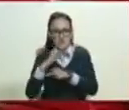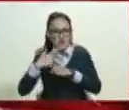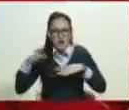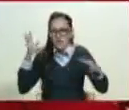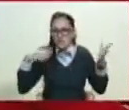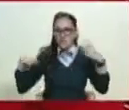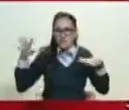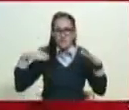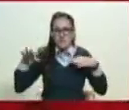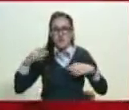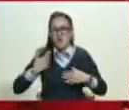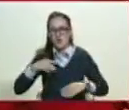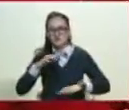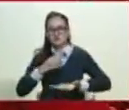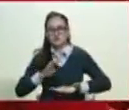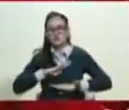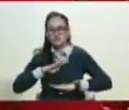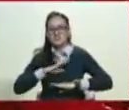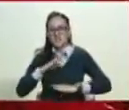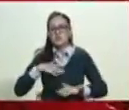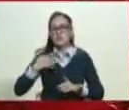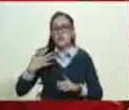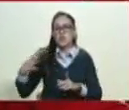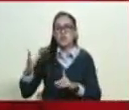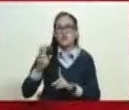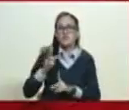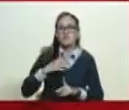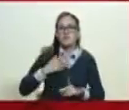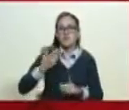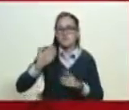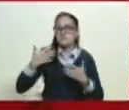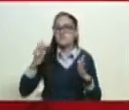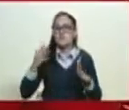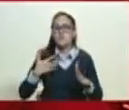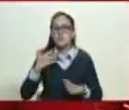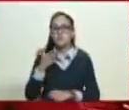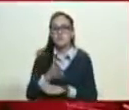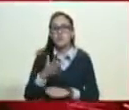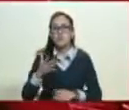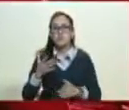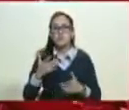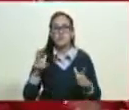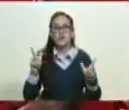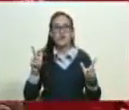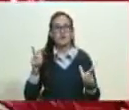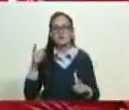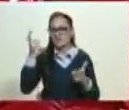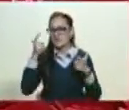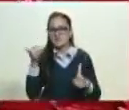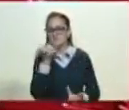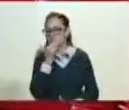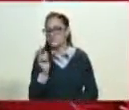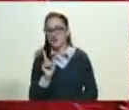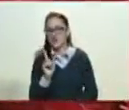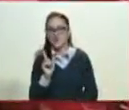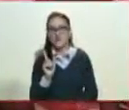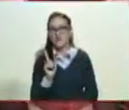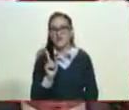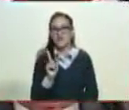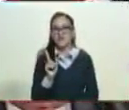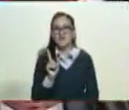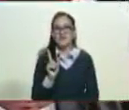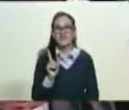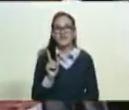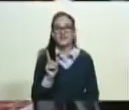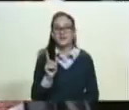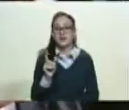que tengo suficiente para lidiarte. El comandante Hugo Chávez no se equivocó y vivía el pueblo de Venezuela en